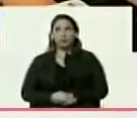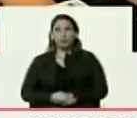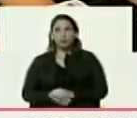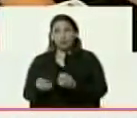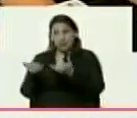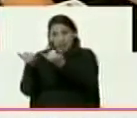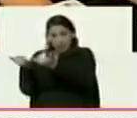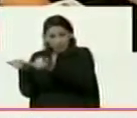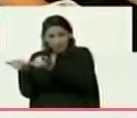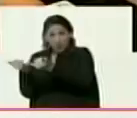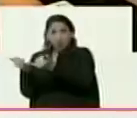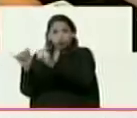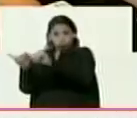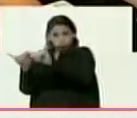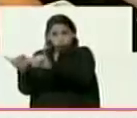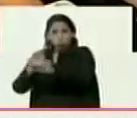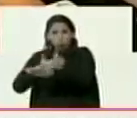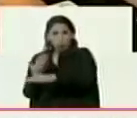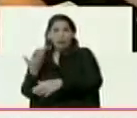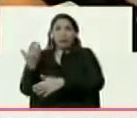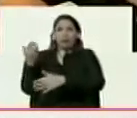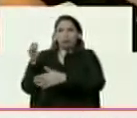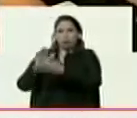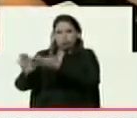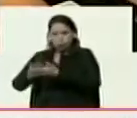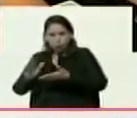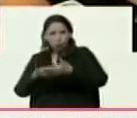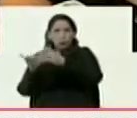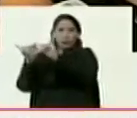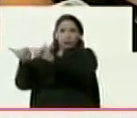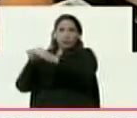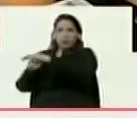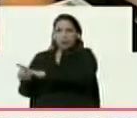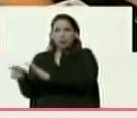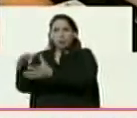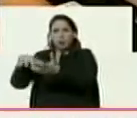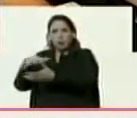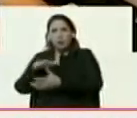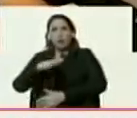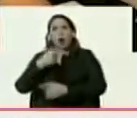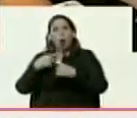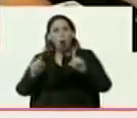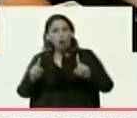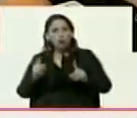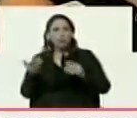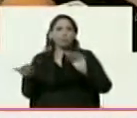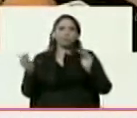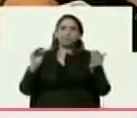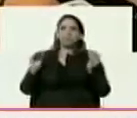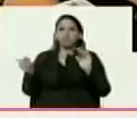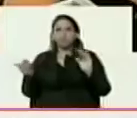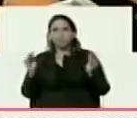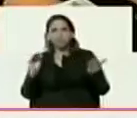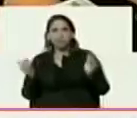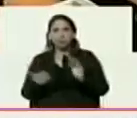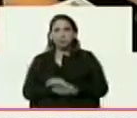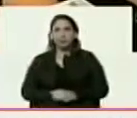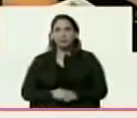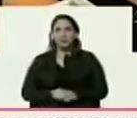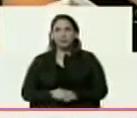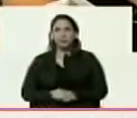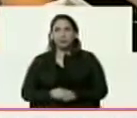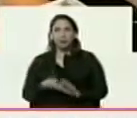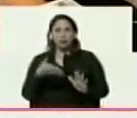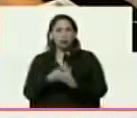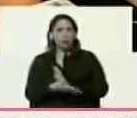puedan resolver a puerta cerrada sus propios problemas, y otro elemento es que puedan separarse un poco de la unción